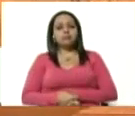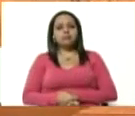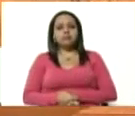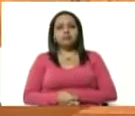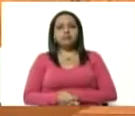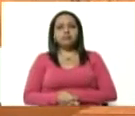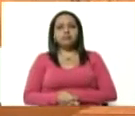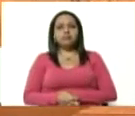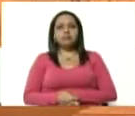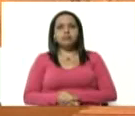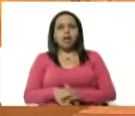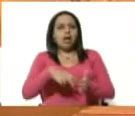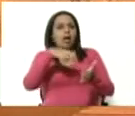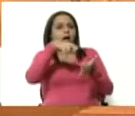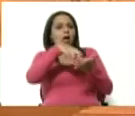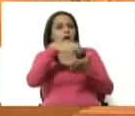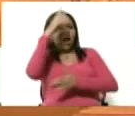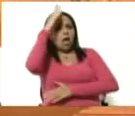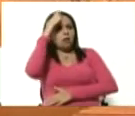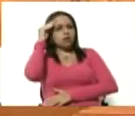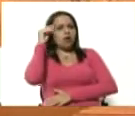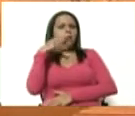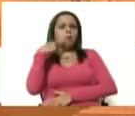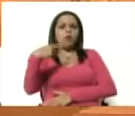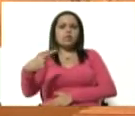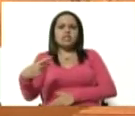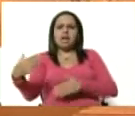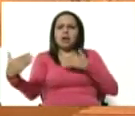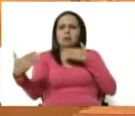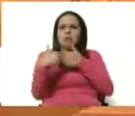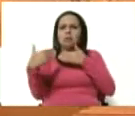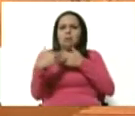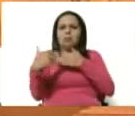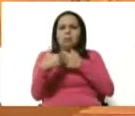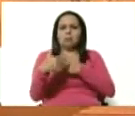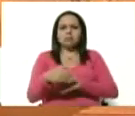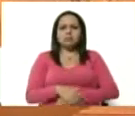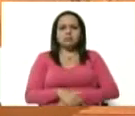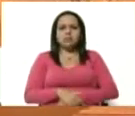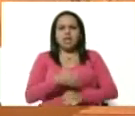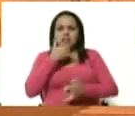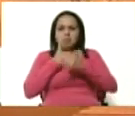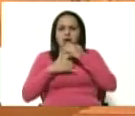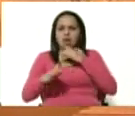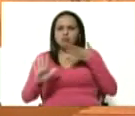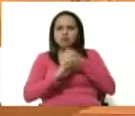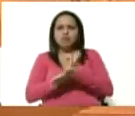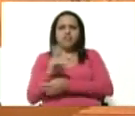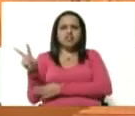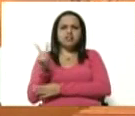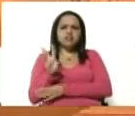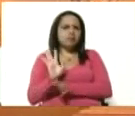De Donald Trump y sus políticas de agresión y errática sobre Venezuela.